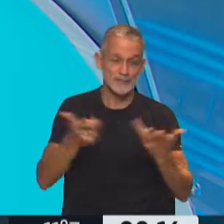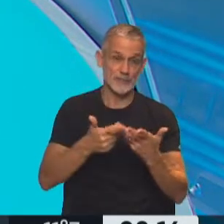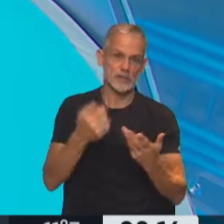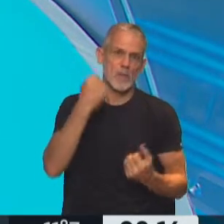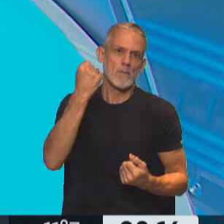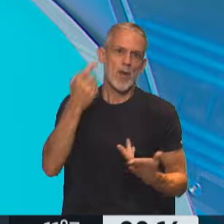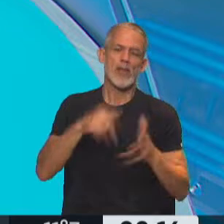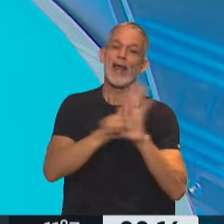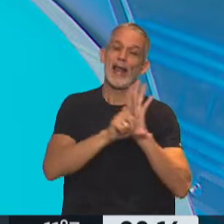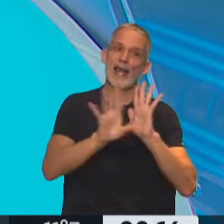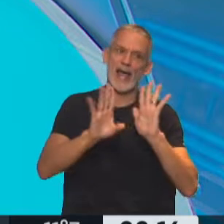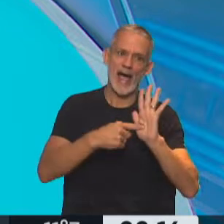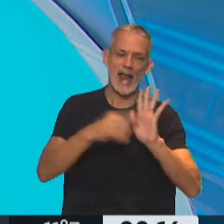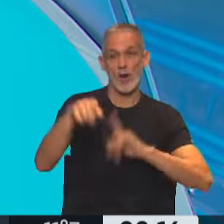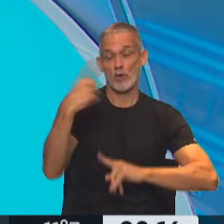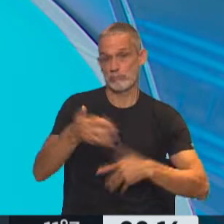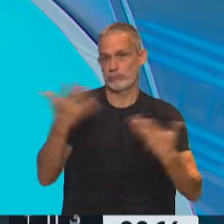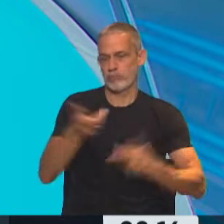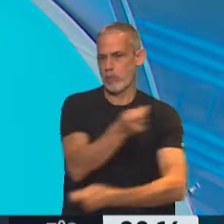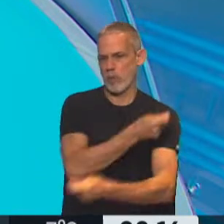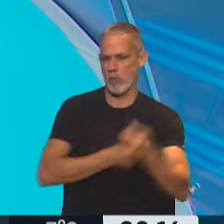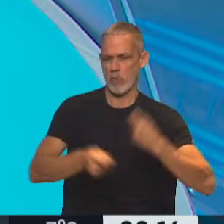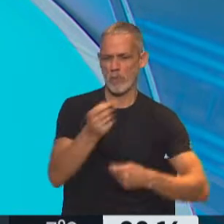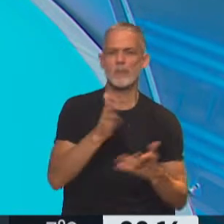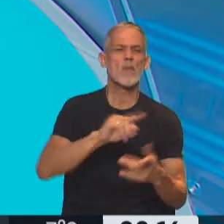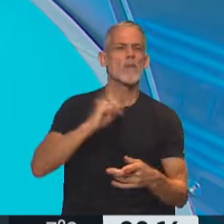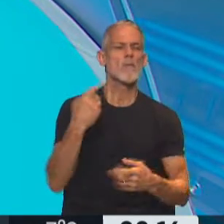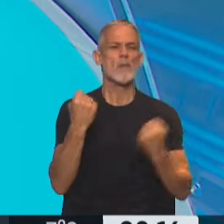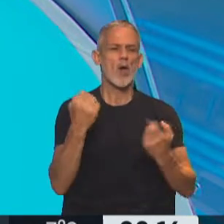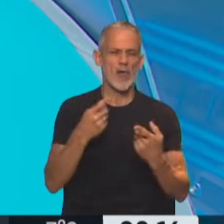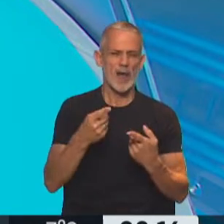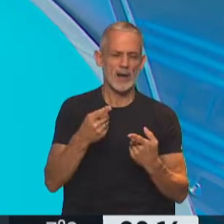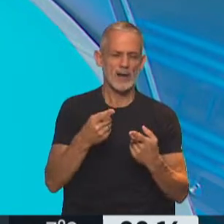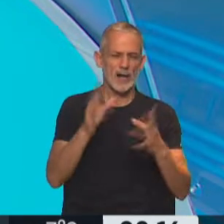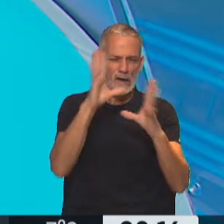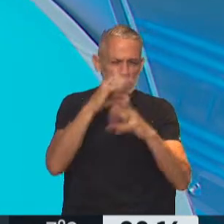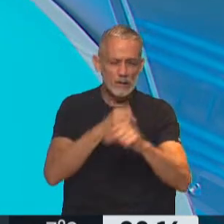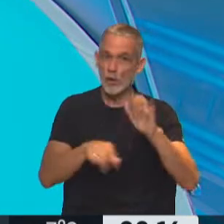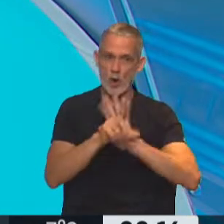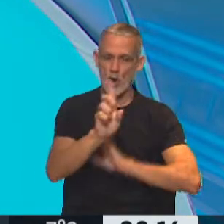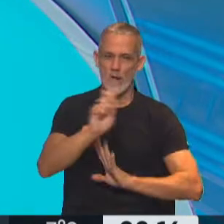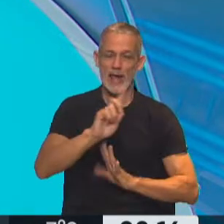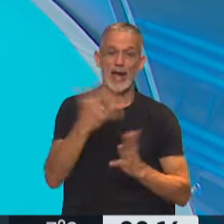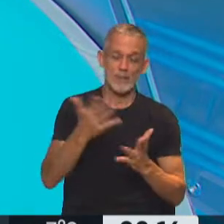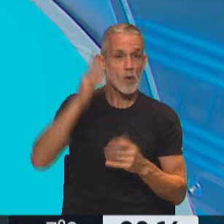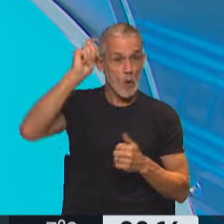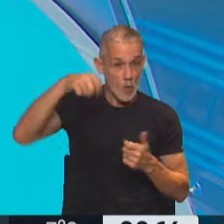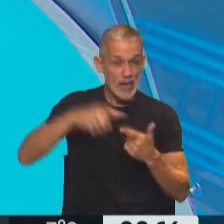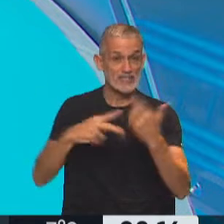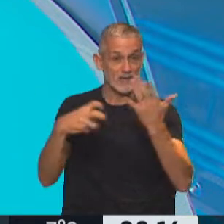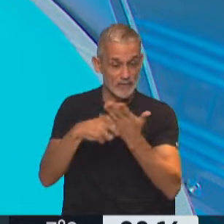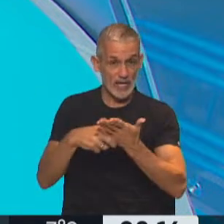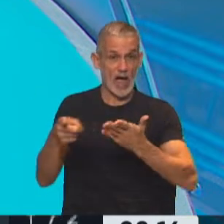poder legal, ni hablar de aquel que, bueno, claro, opera en las sombras. No solamente con los jueces, con